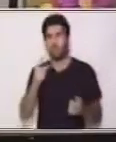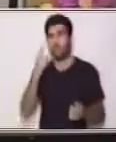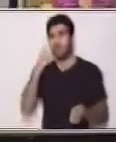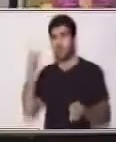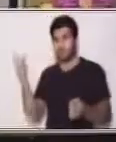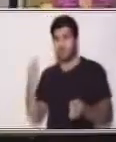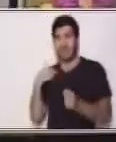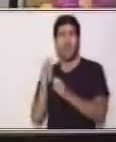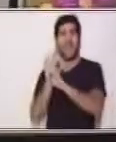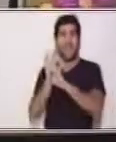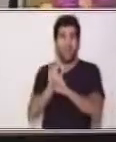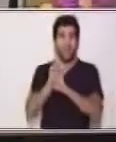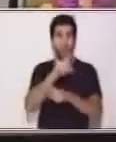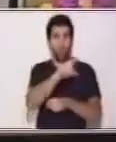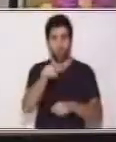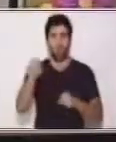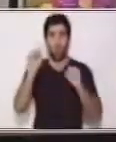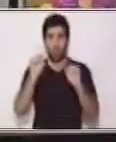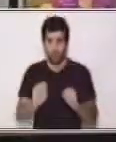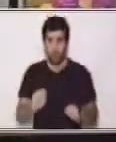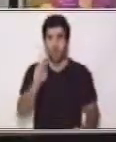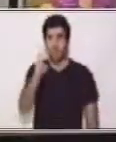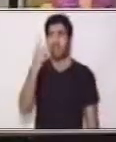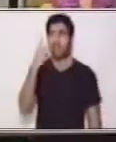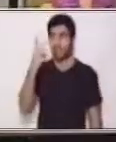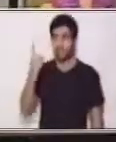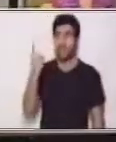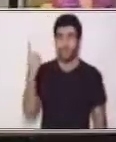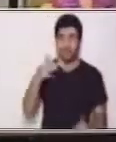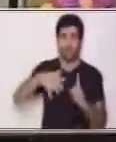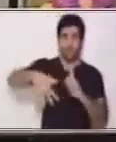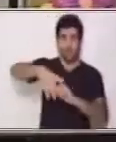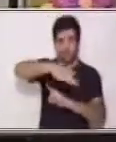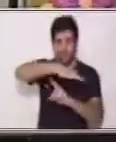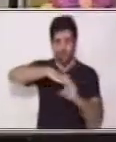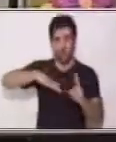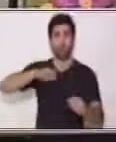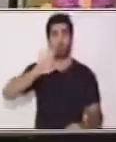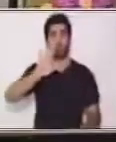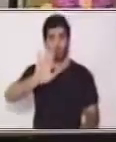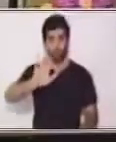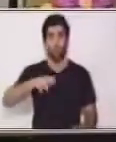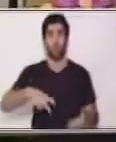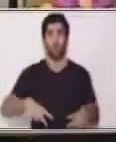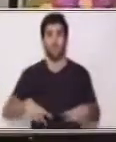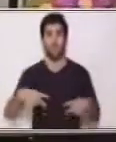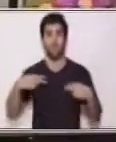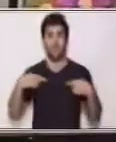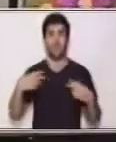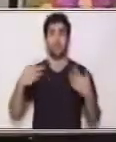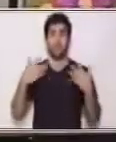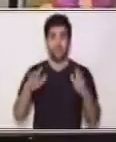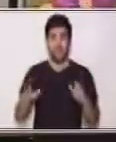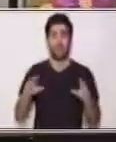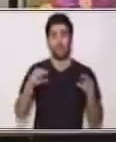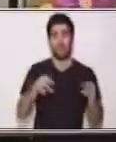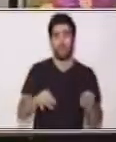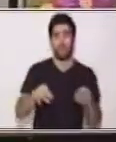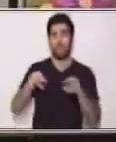los puedes ver en tu vida diaria y en tu contexto. Ahora coloco estos dos objetos acá.